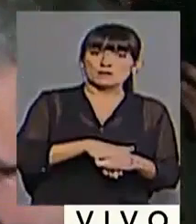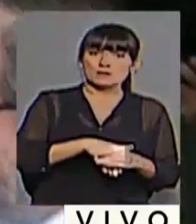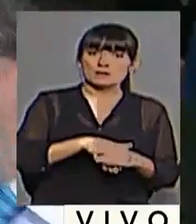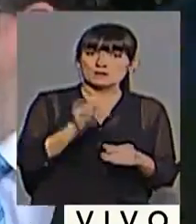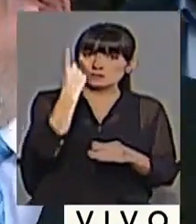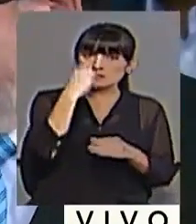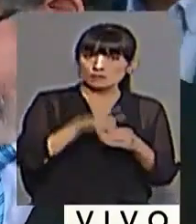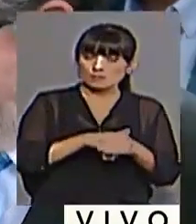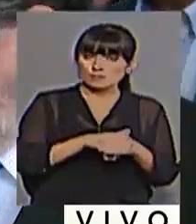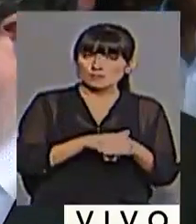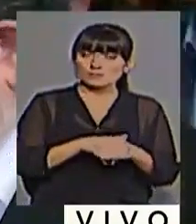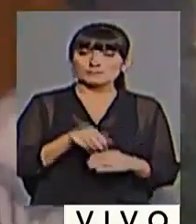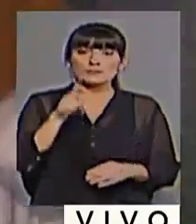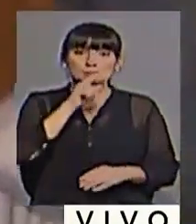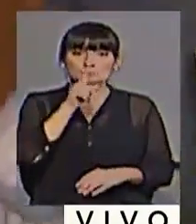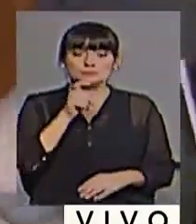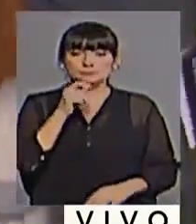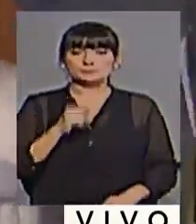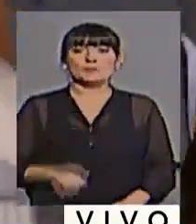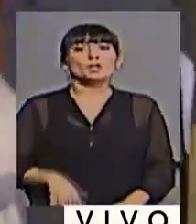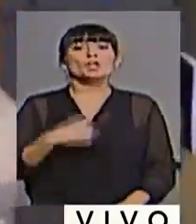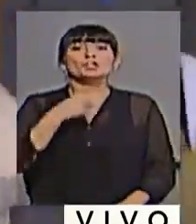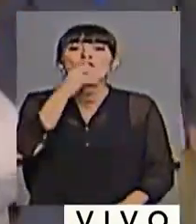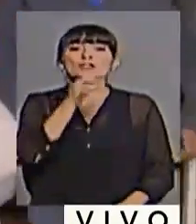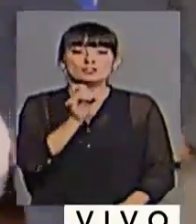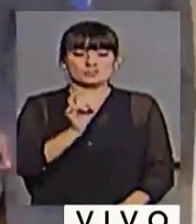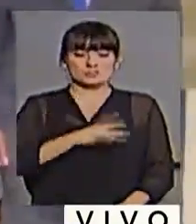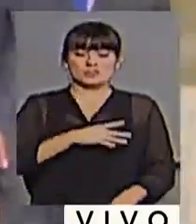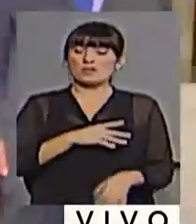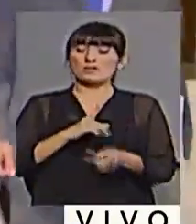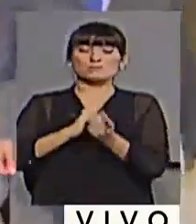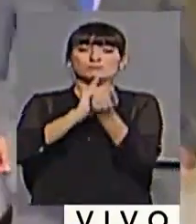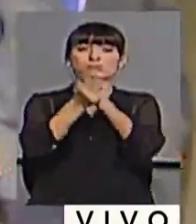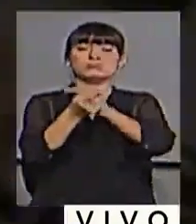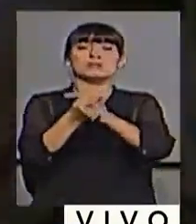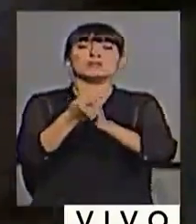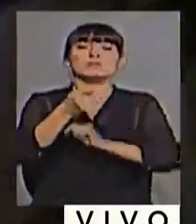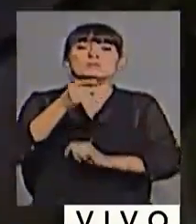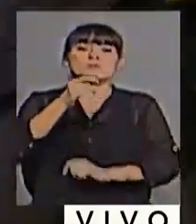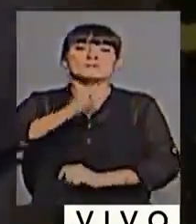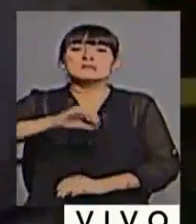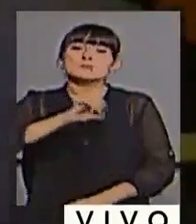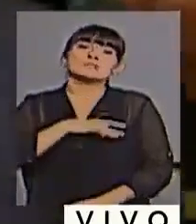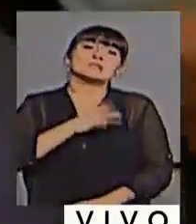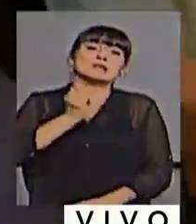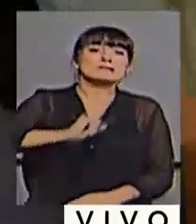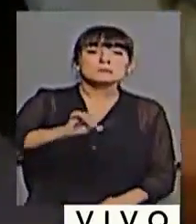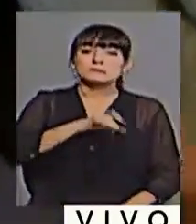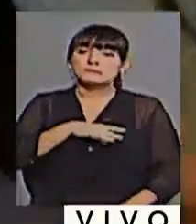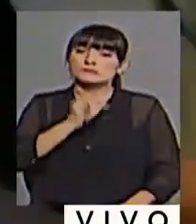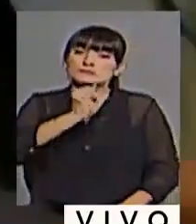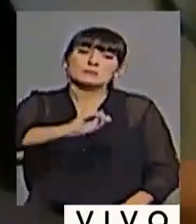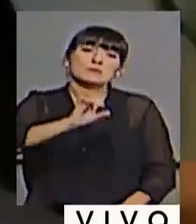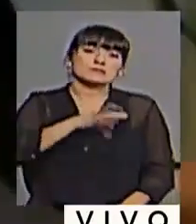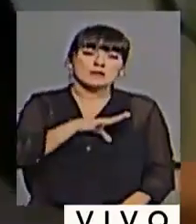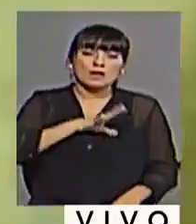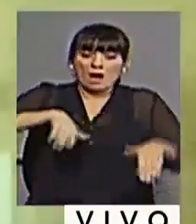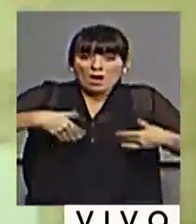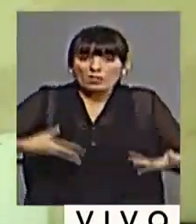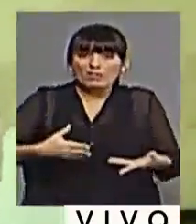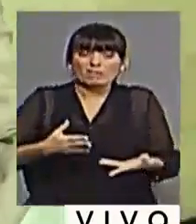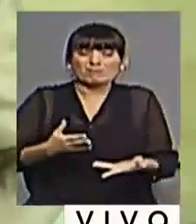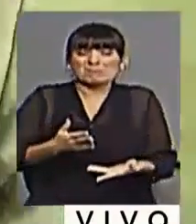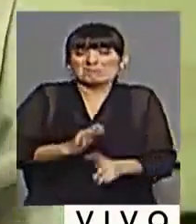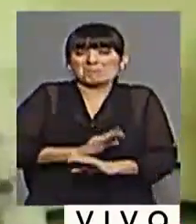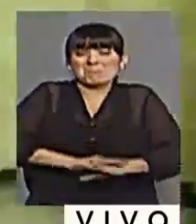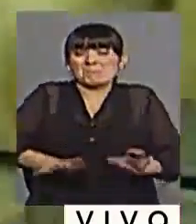responder, don Rodrigo, que Chile cambió. Y esto de que siempre en Chile, siempre en Chile, siempre en Chile, ya eso ya no rige para los tiempos que vivimos en política.